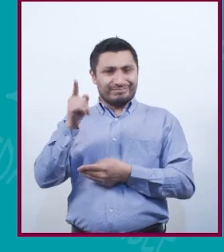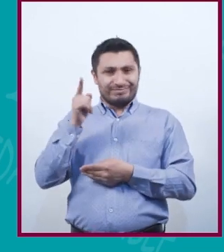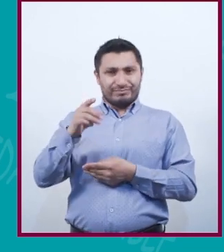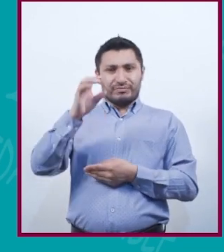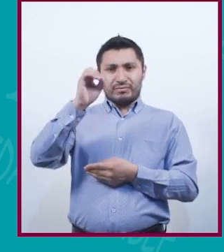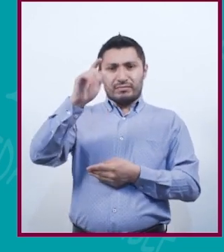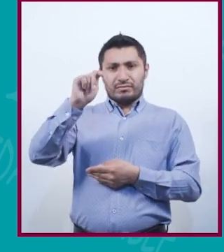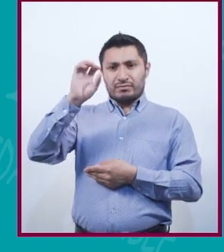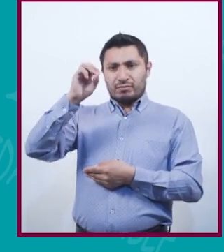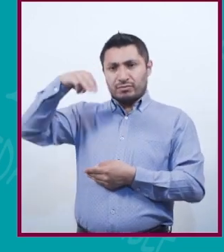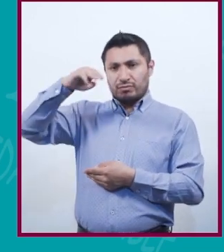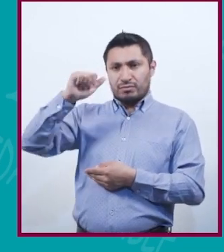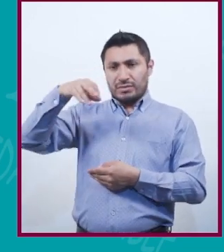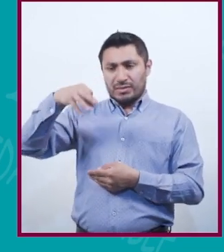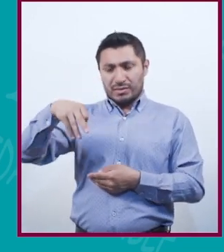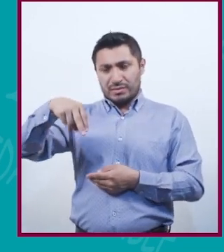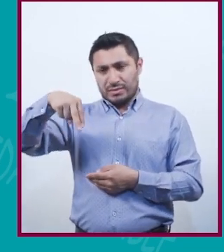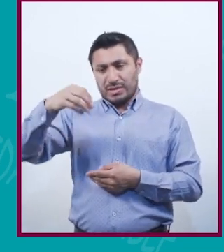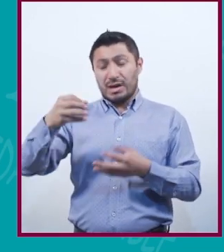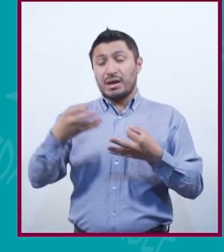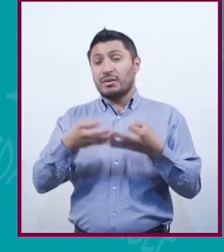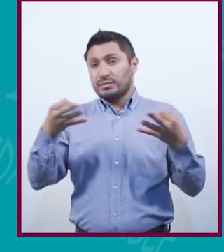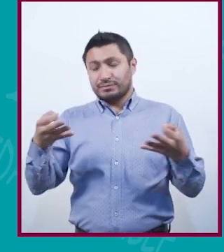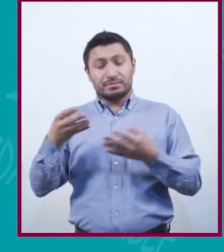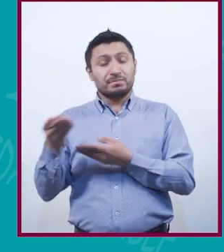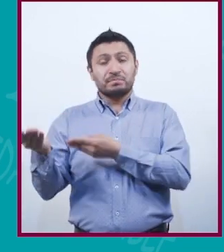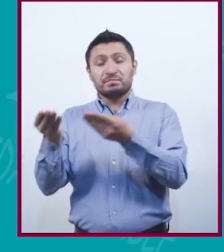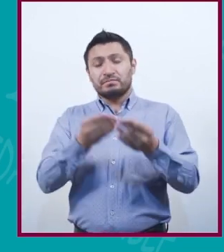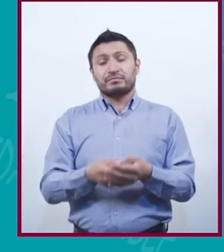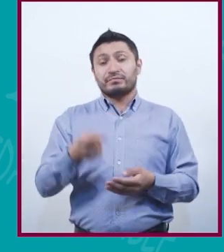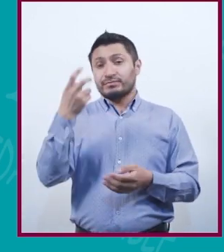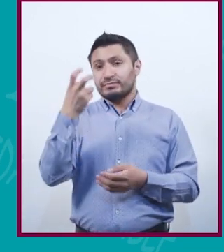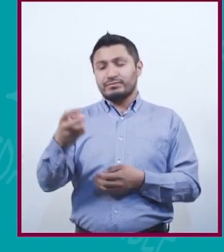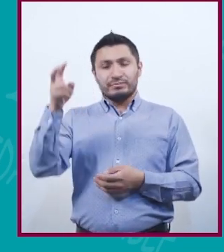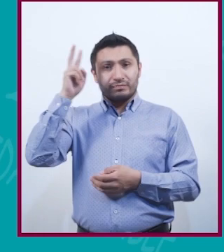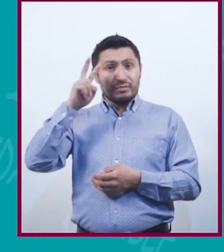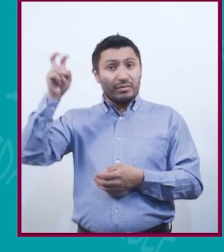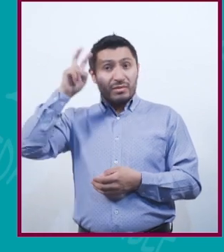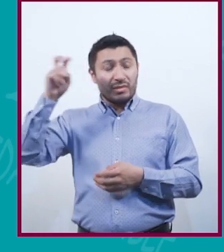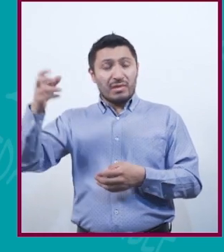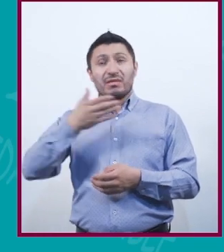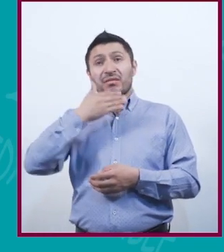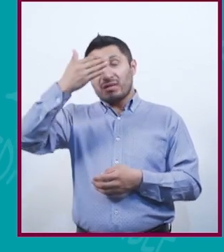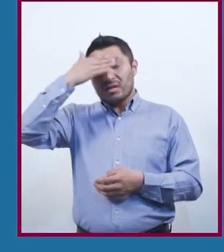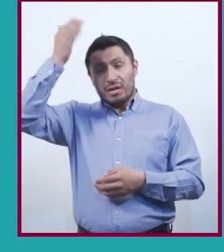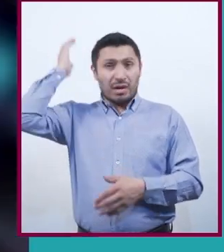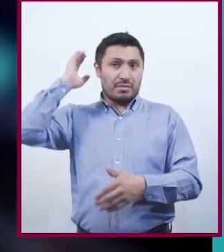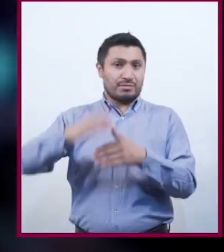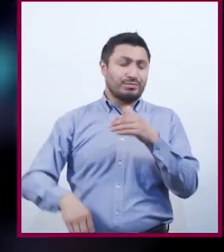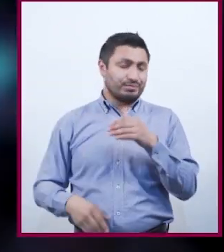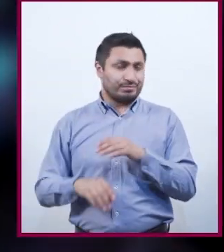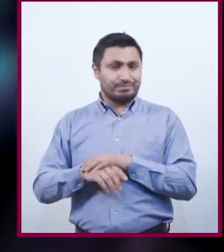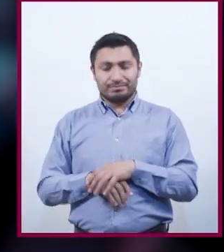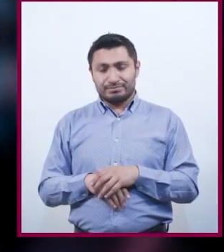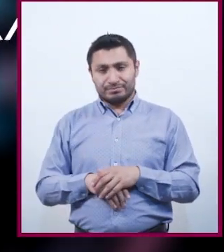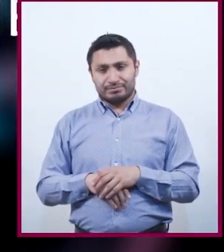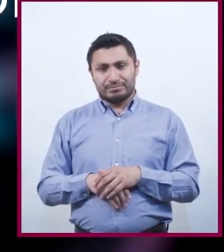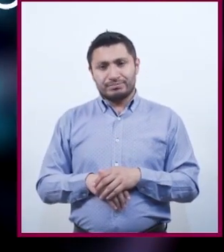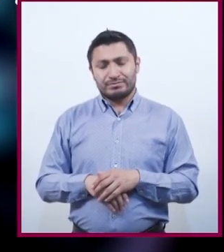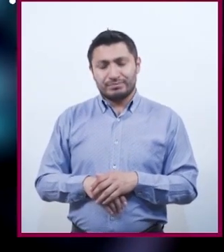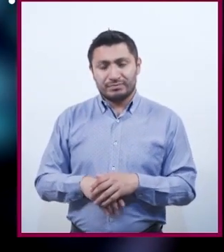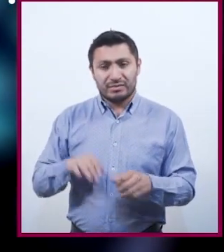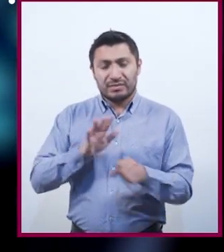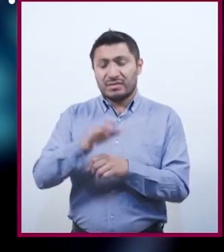las provincias del Imperio Otomano. Esto va a terminar con el sueño del Estado árabe.